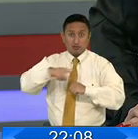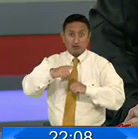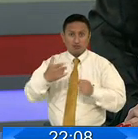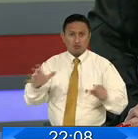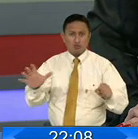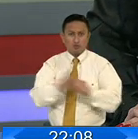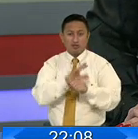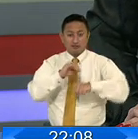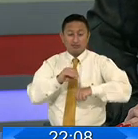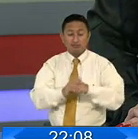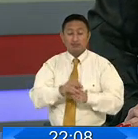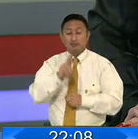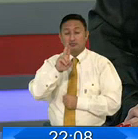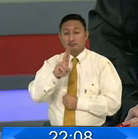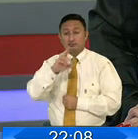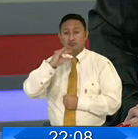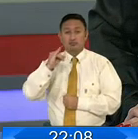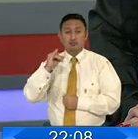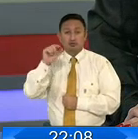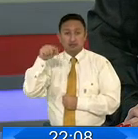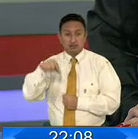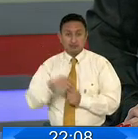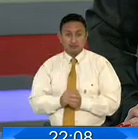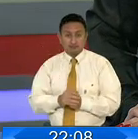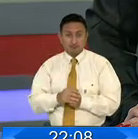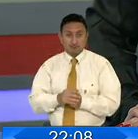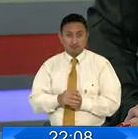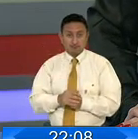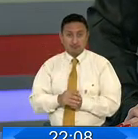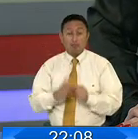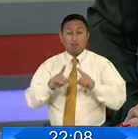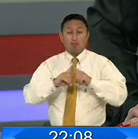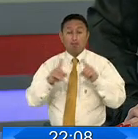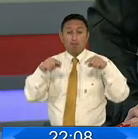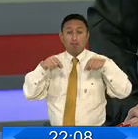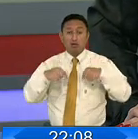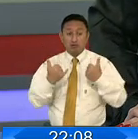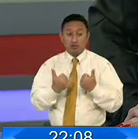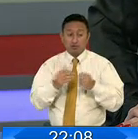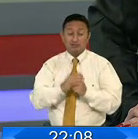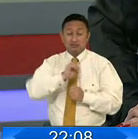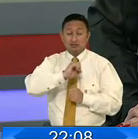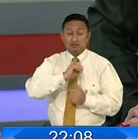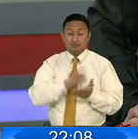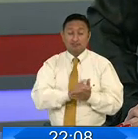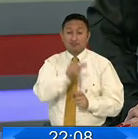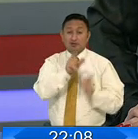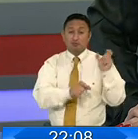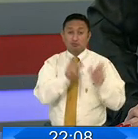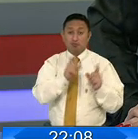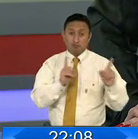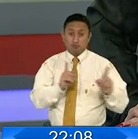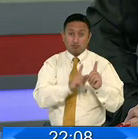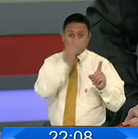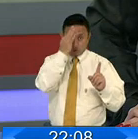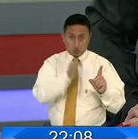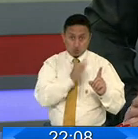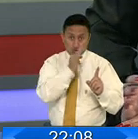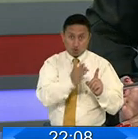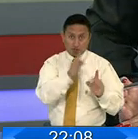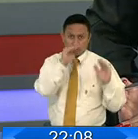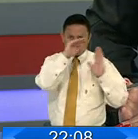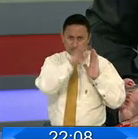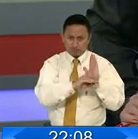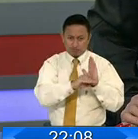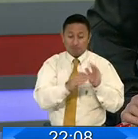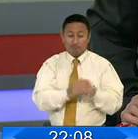una unidad de cuidados intensivos al tope. Sin embargo, presenta una disminución en atenciones por COVID. Hasta el